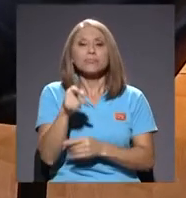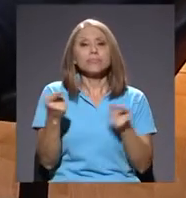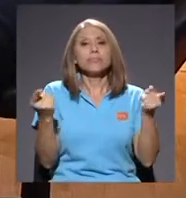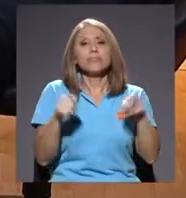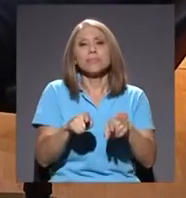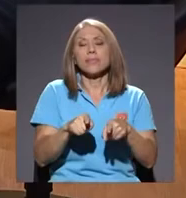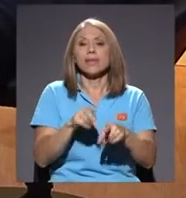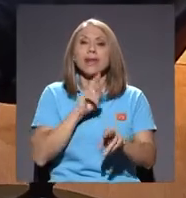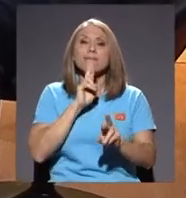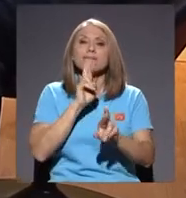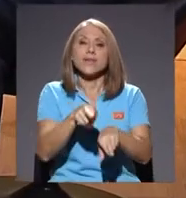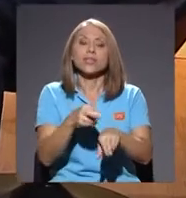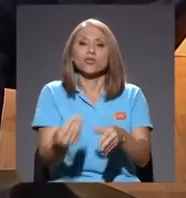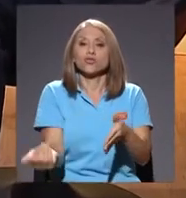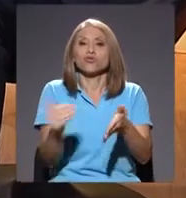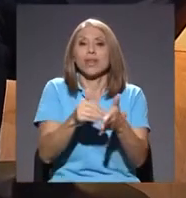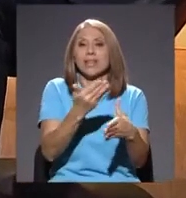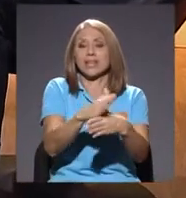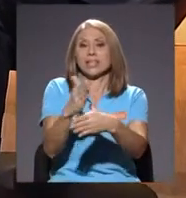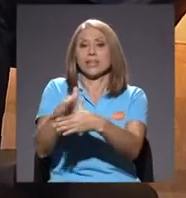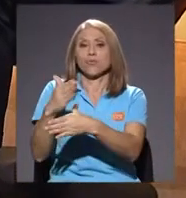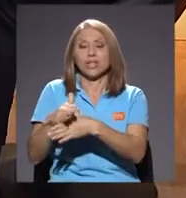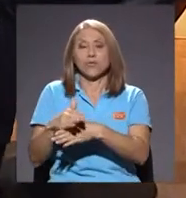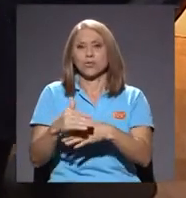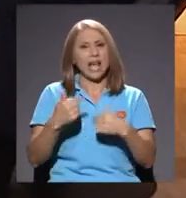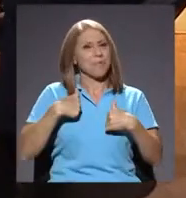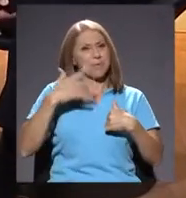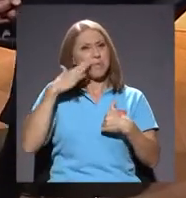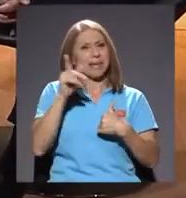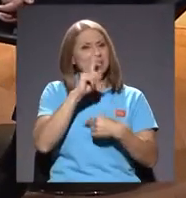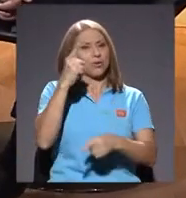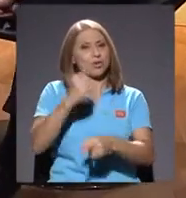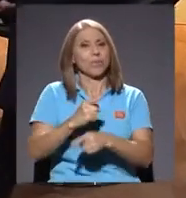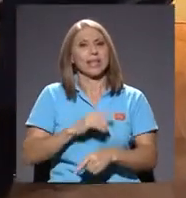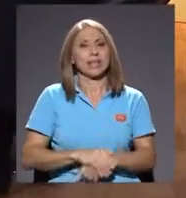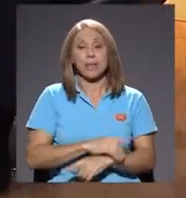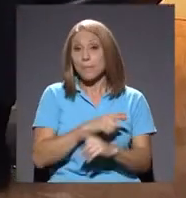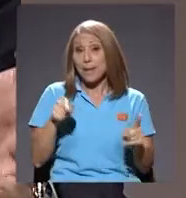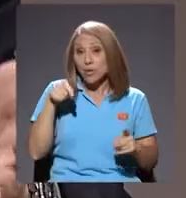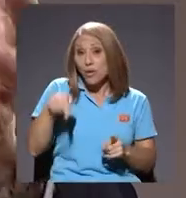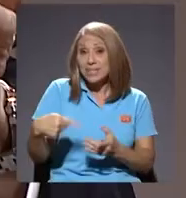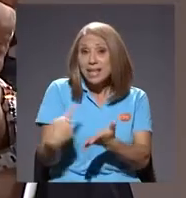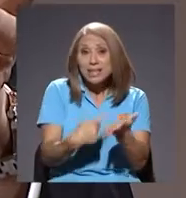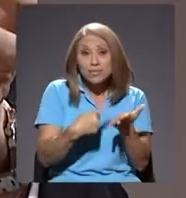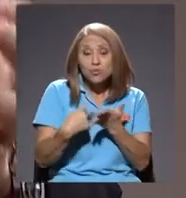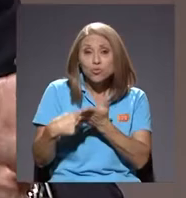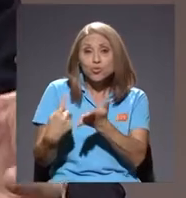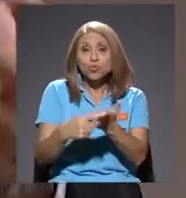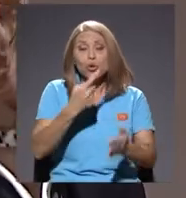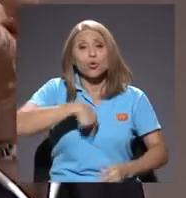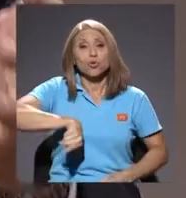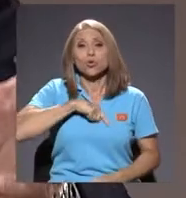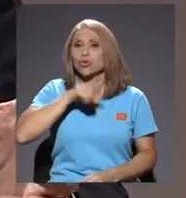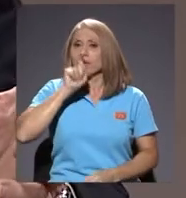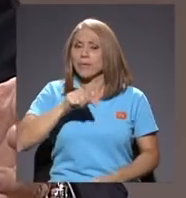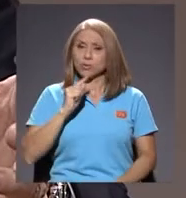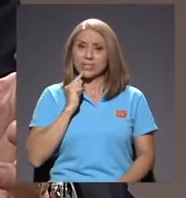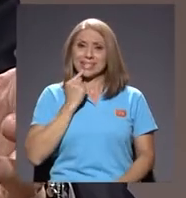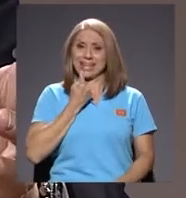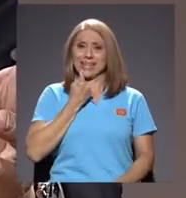australia me parece que no es conveniente pero hay una discusión que deberíamos tener seriamente en el campo técnico